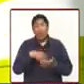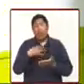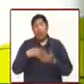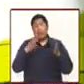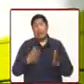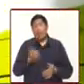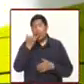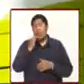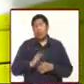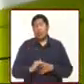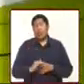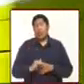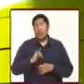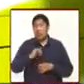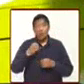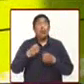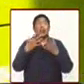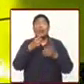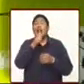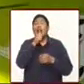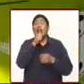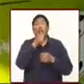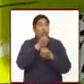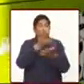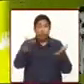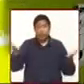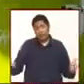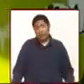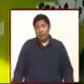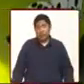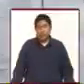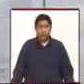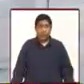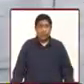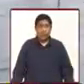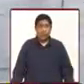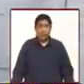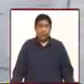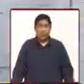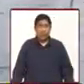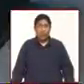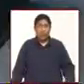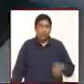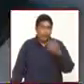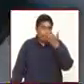gracias a Dios, como estoy éxito, les he dado agüita en bolsita, les he repartido a todos.